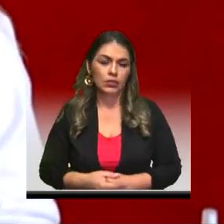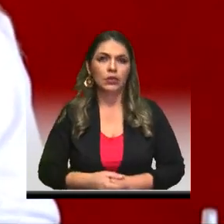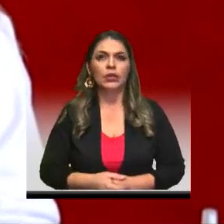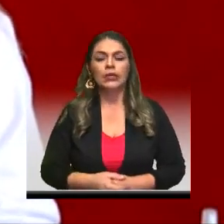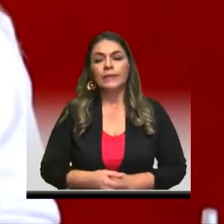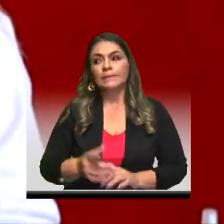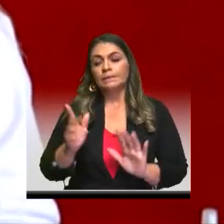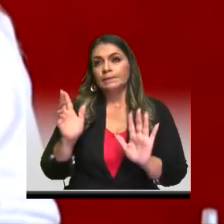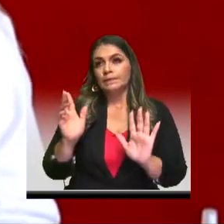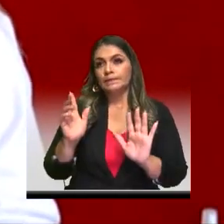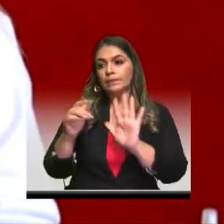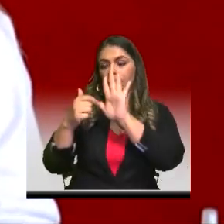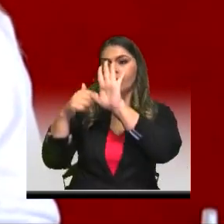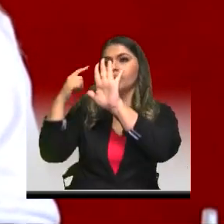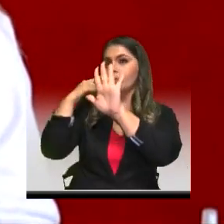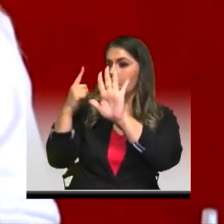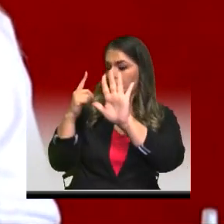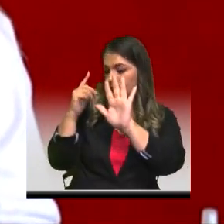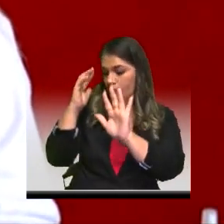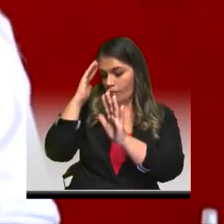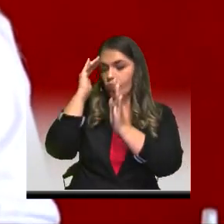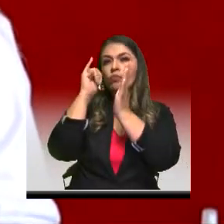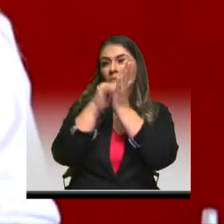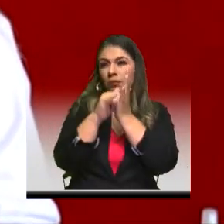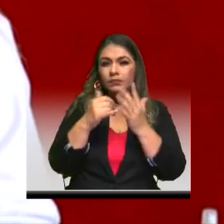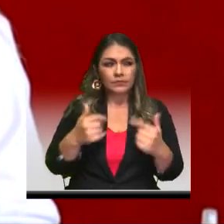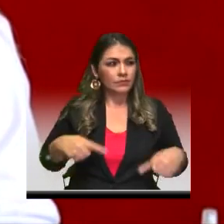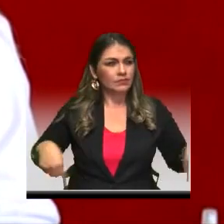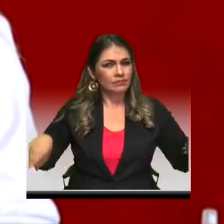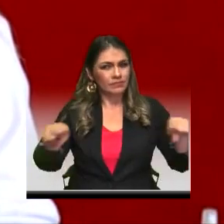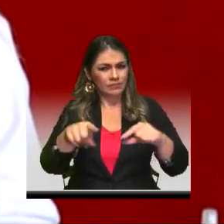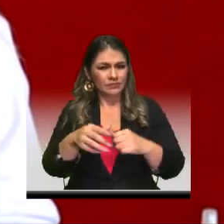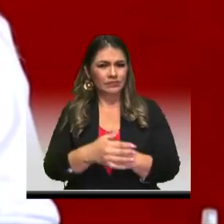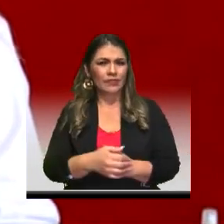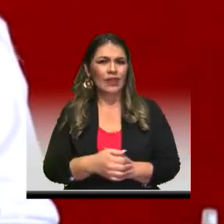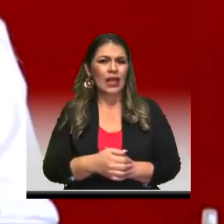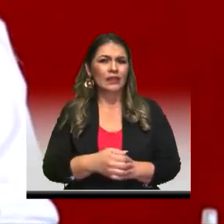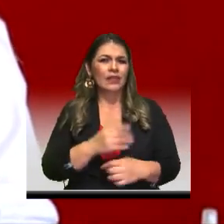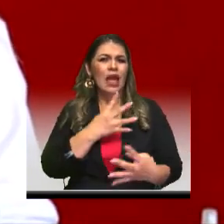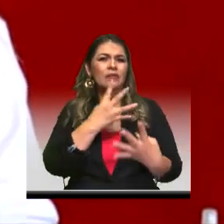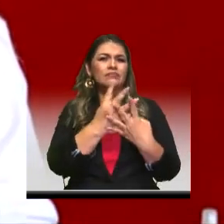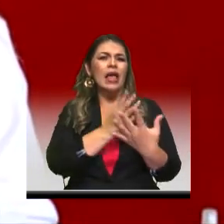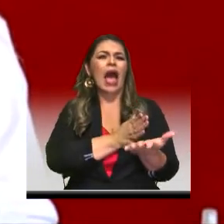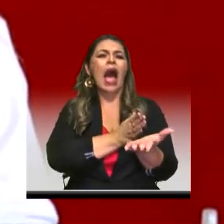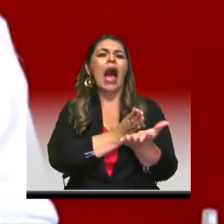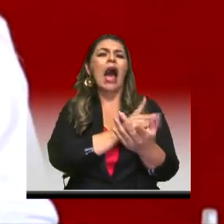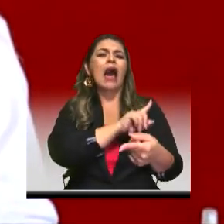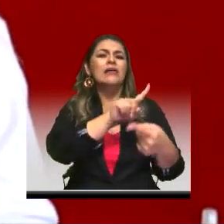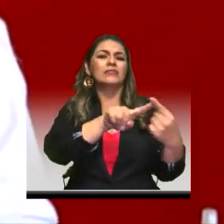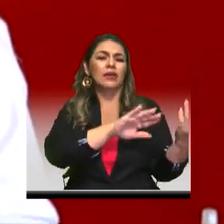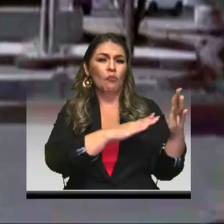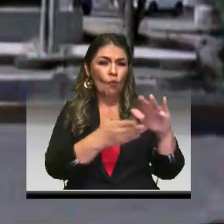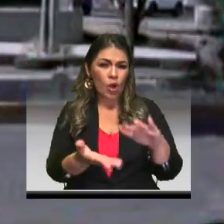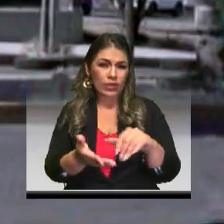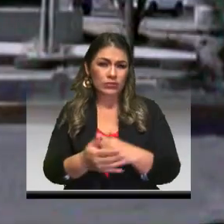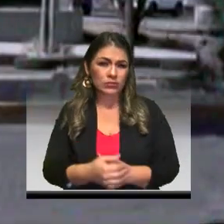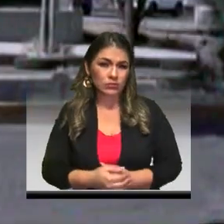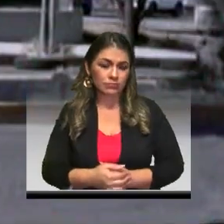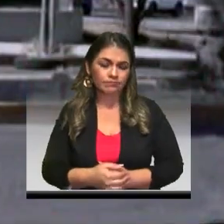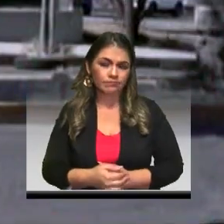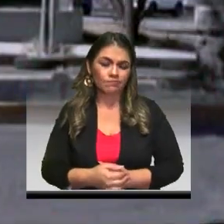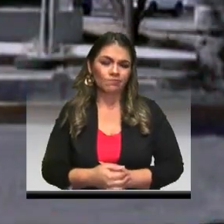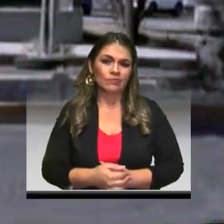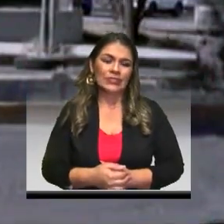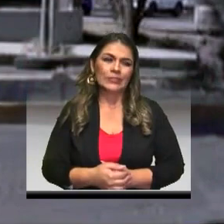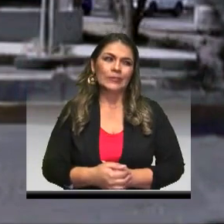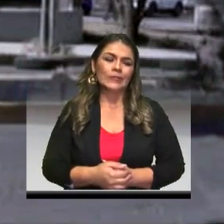de muerte en países como los nuestros vendría a hacer más daño de lo que podría solucionar. El